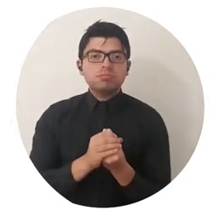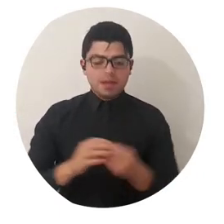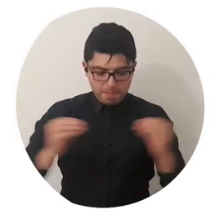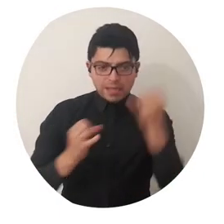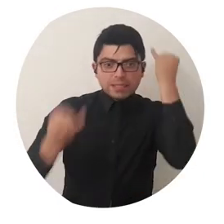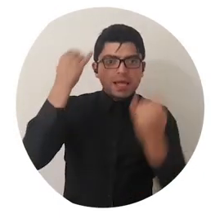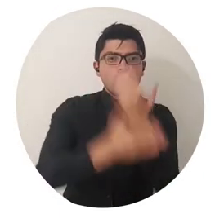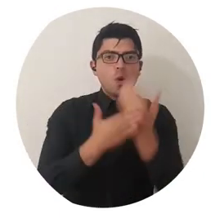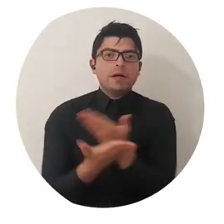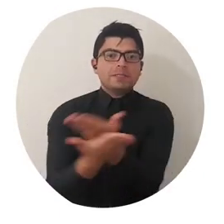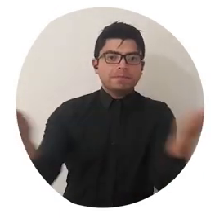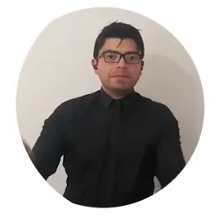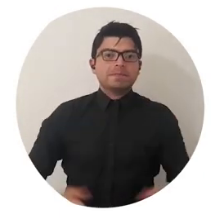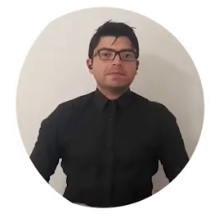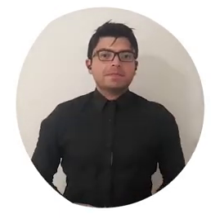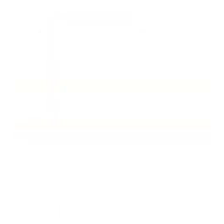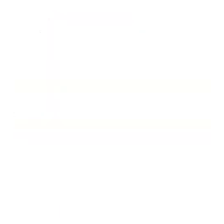incluyente e innovadora.